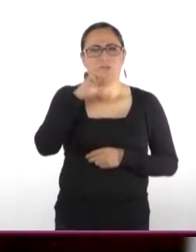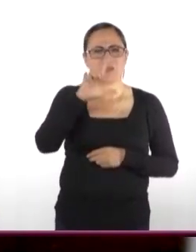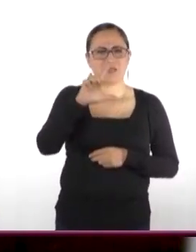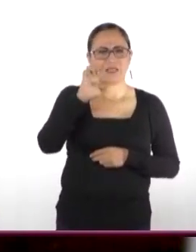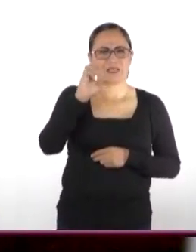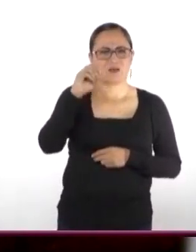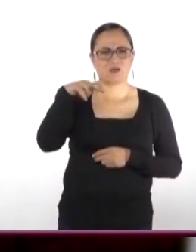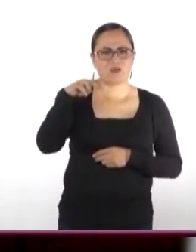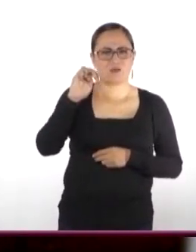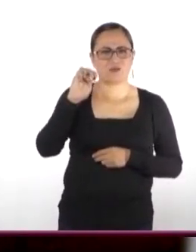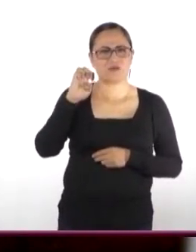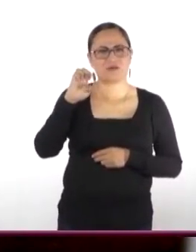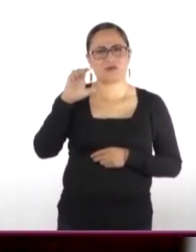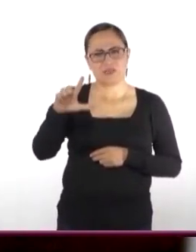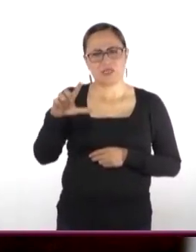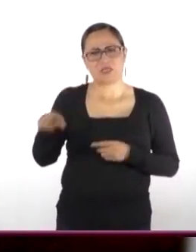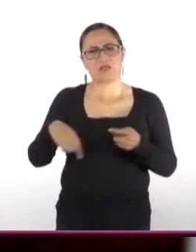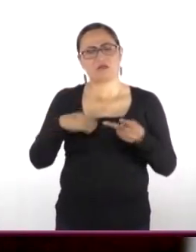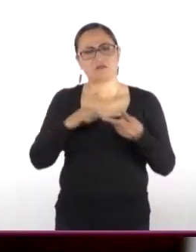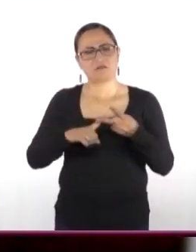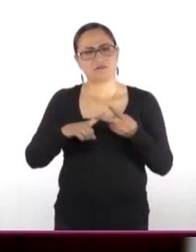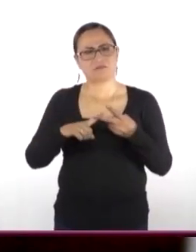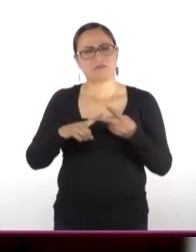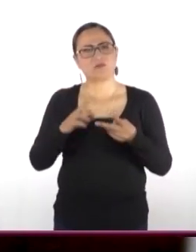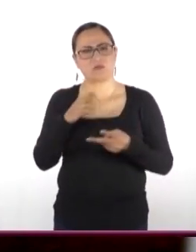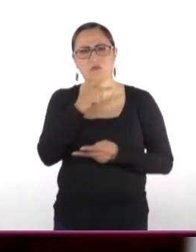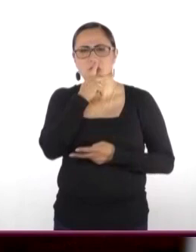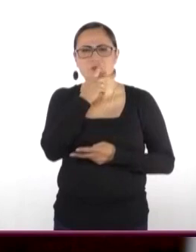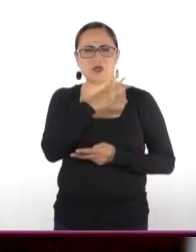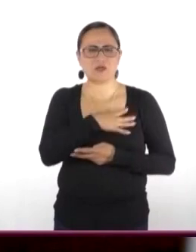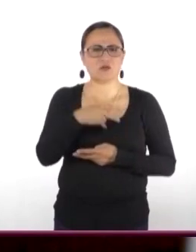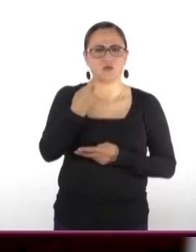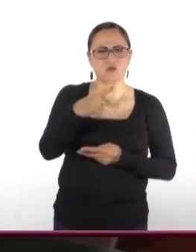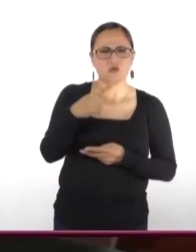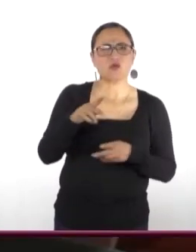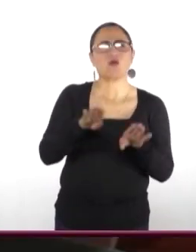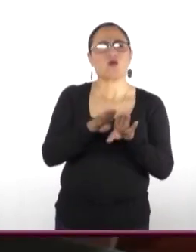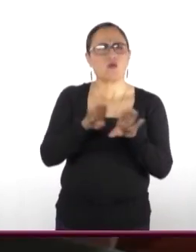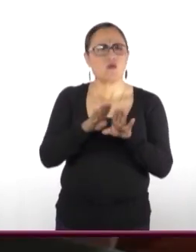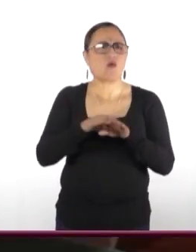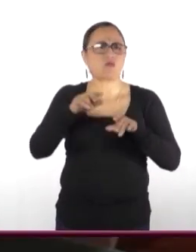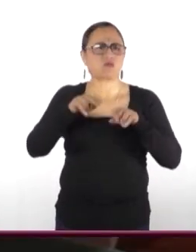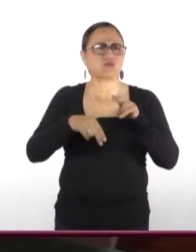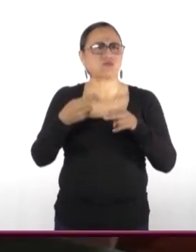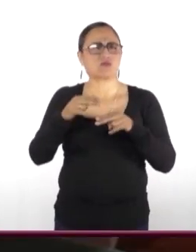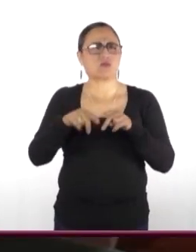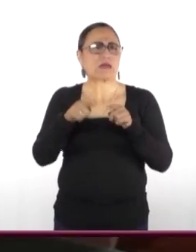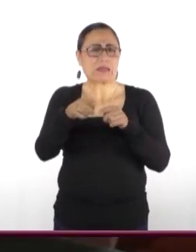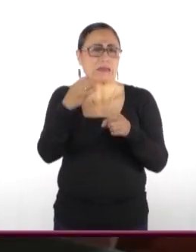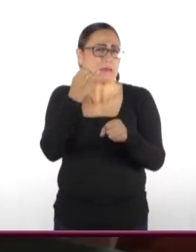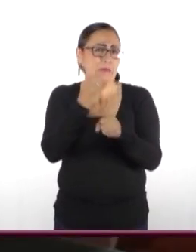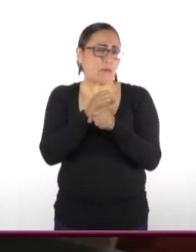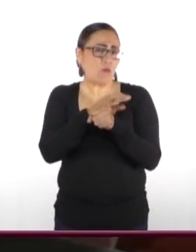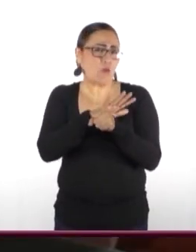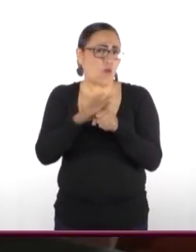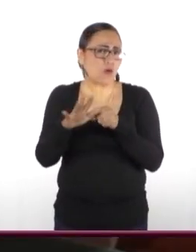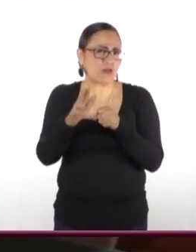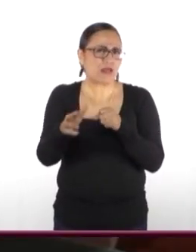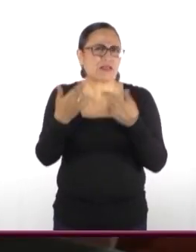que desarrollaron Lionel y Roger Penrose, padre e hijo? Trata de un objeto que ellos llamaron